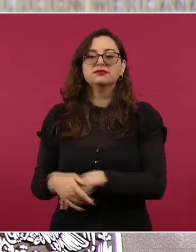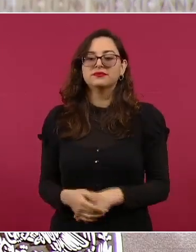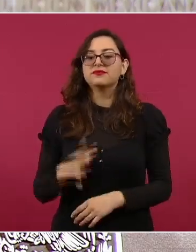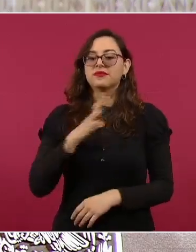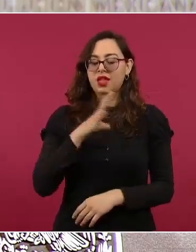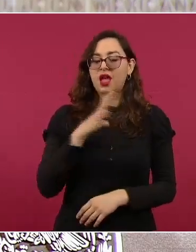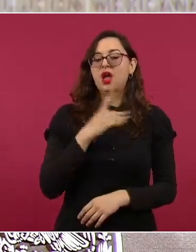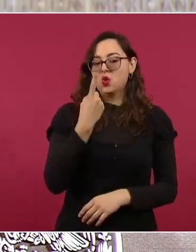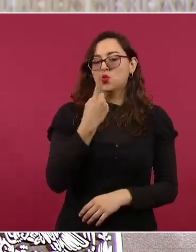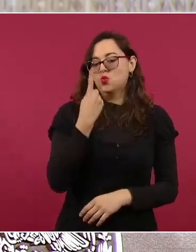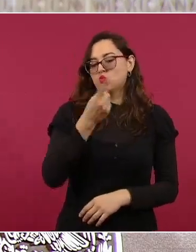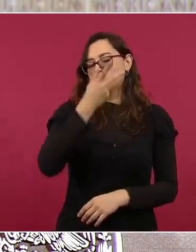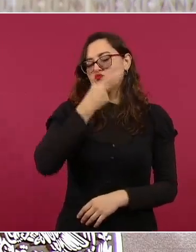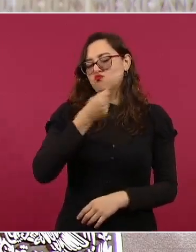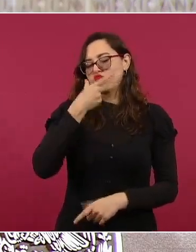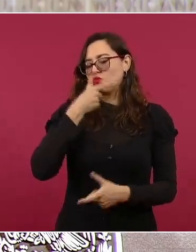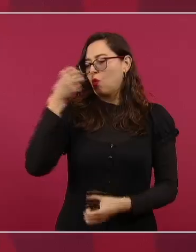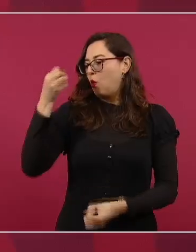que les da